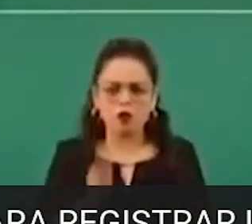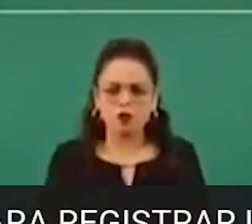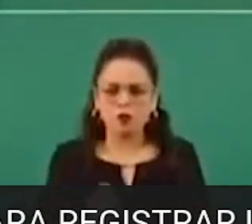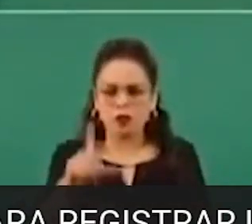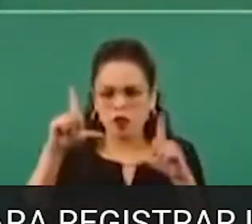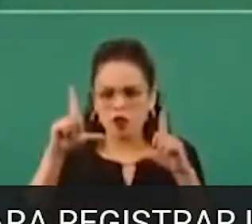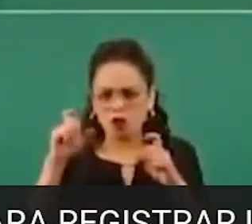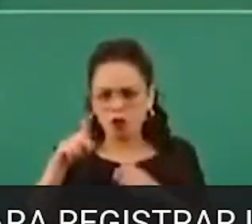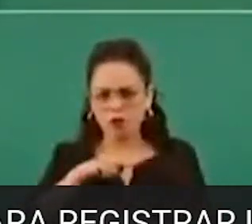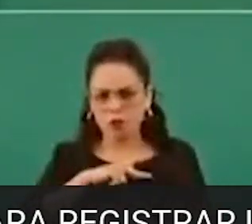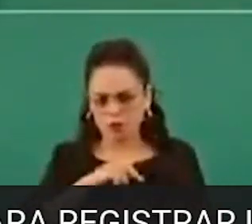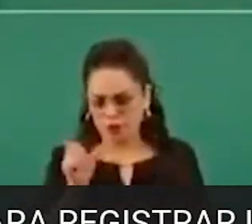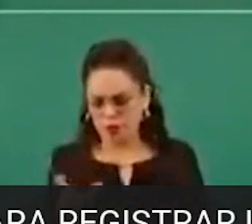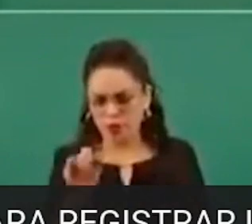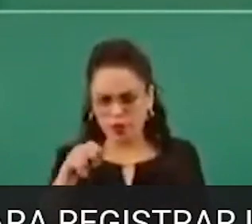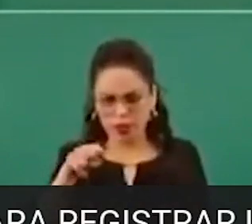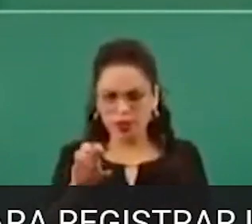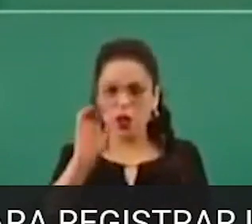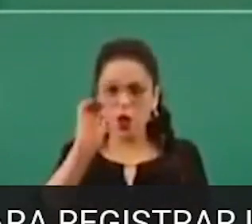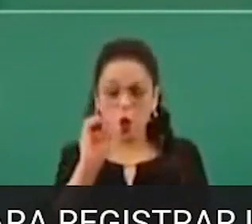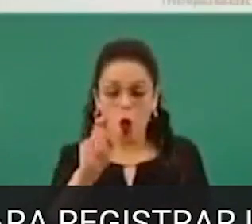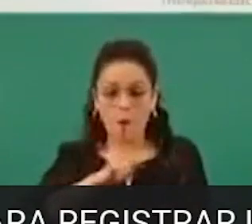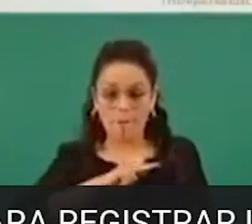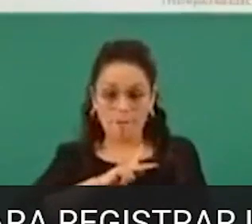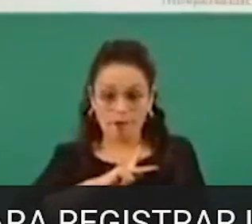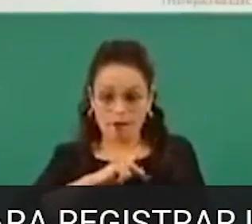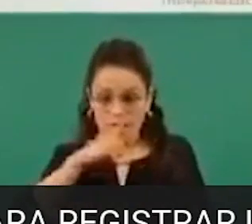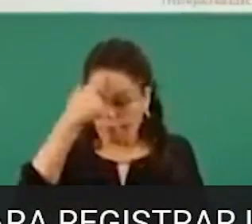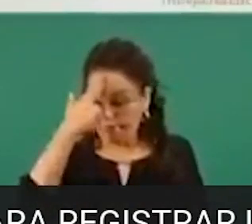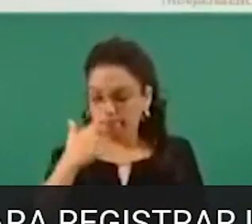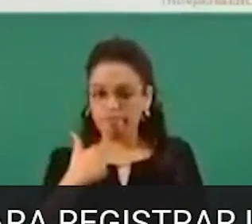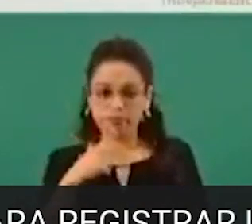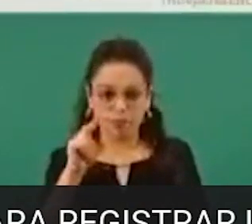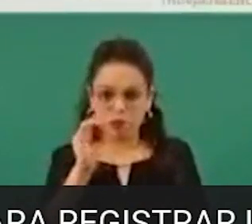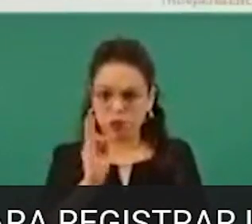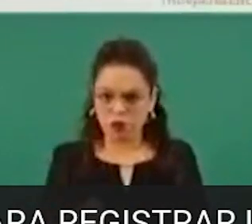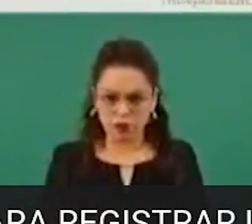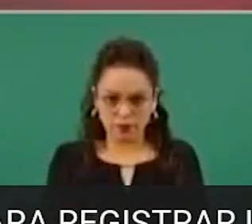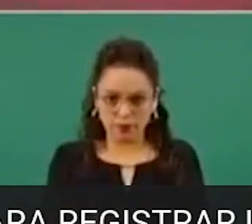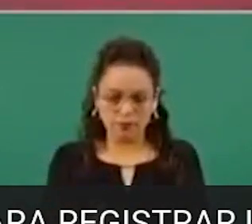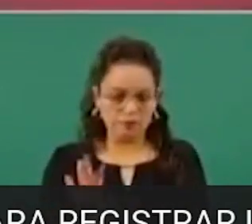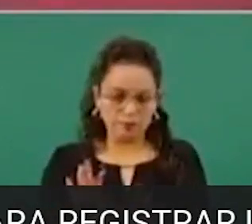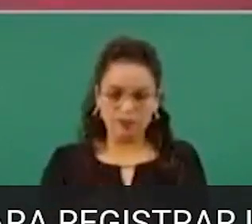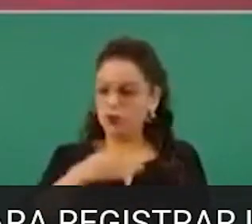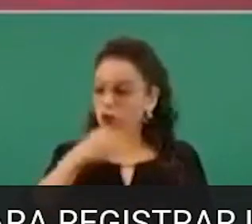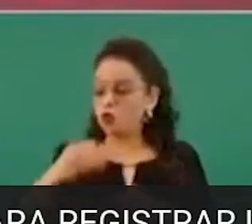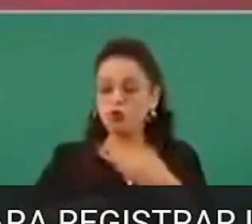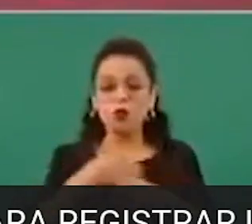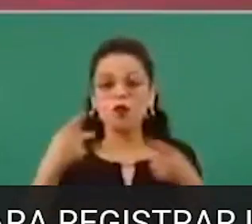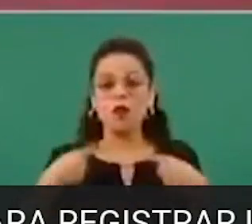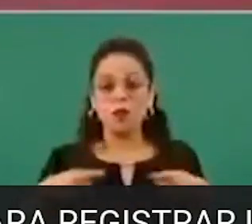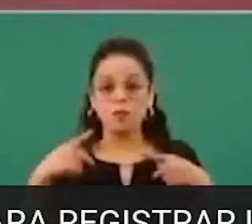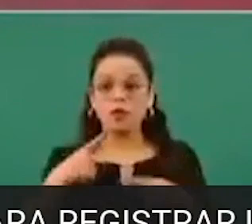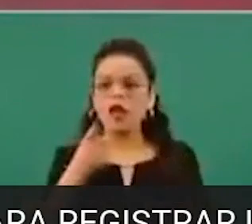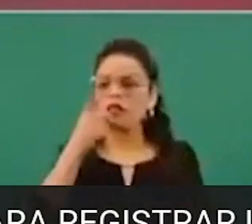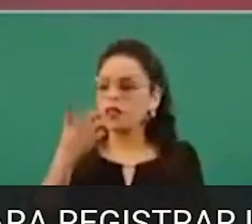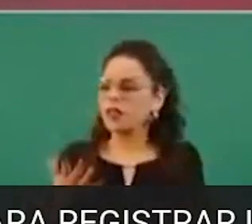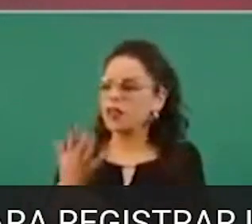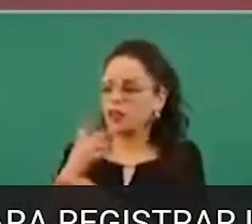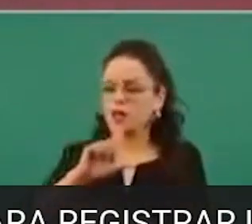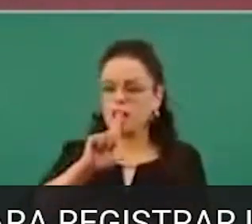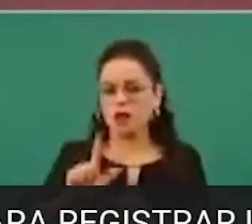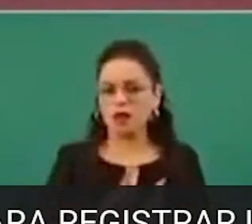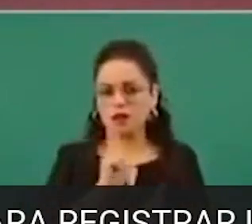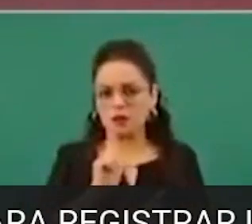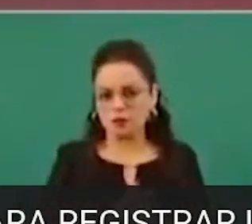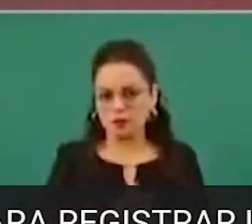fotografía a su credencial o a su persona. Toda persona, de acuerdo a la Ley de Protección de Datos